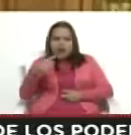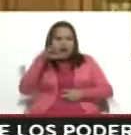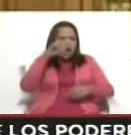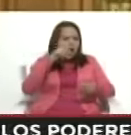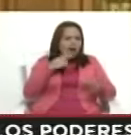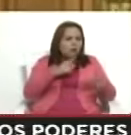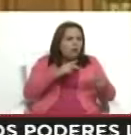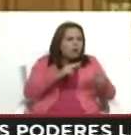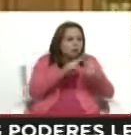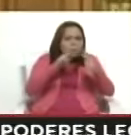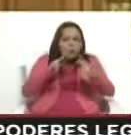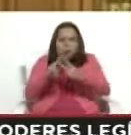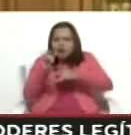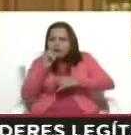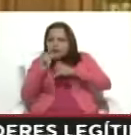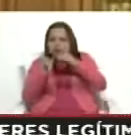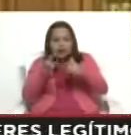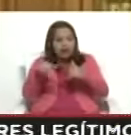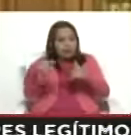pues. Luego.